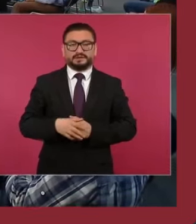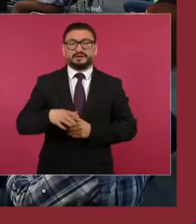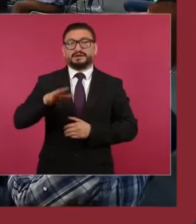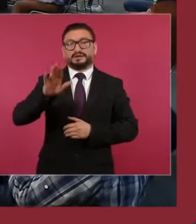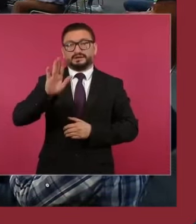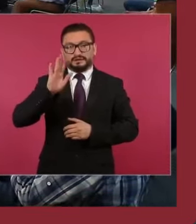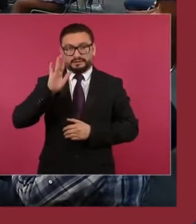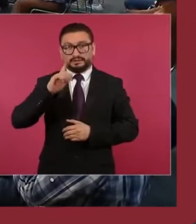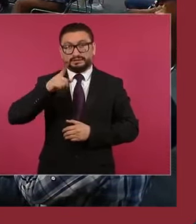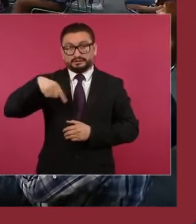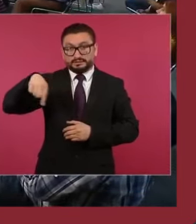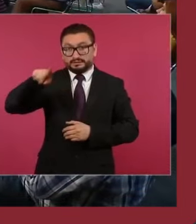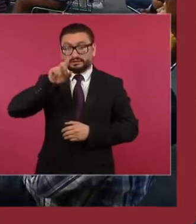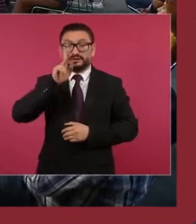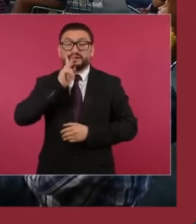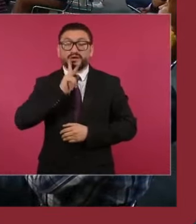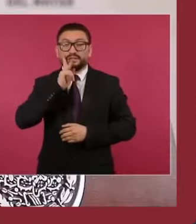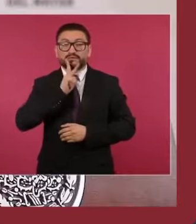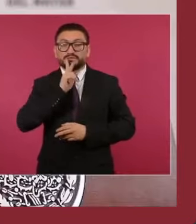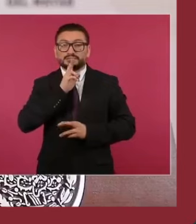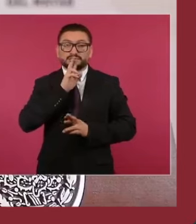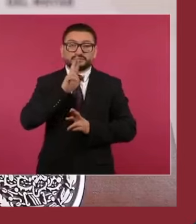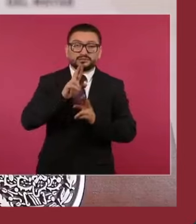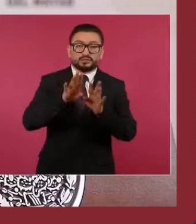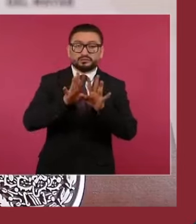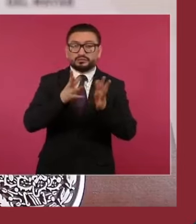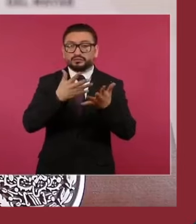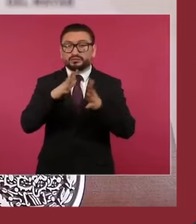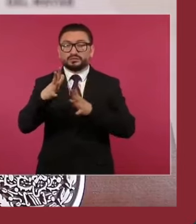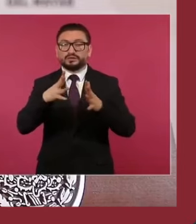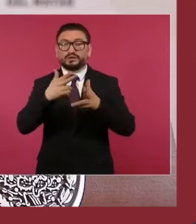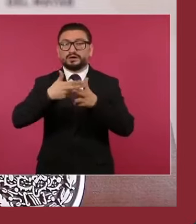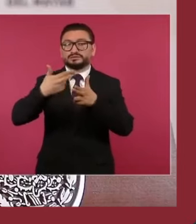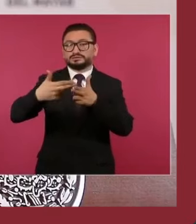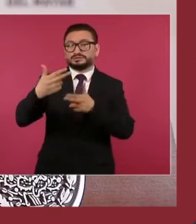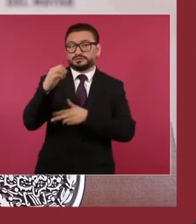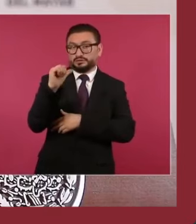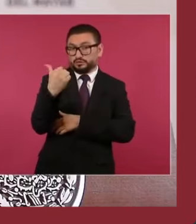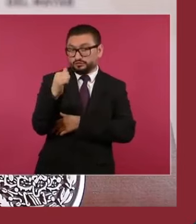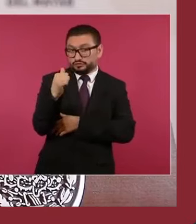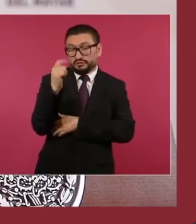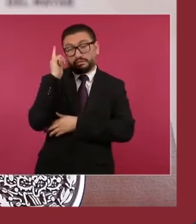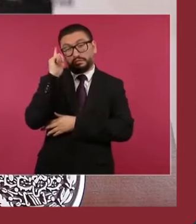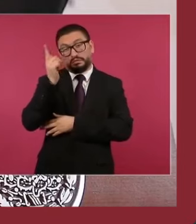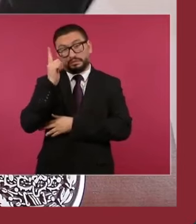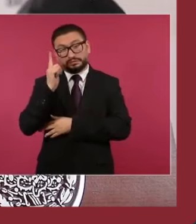Que van a resolver como en agosto, ojalá.